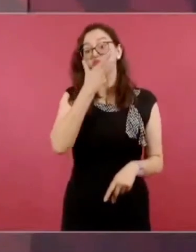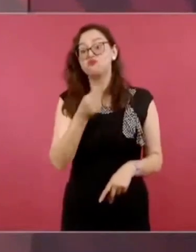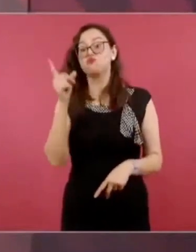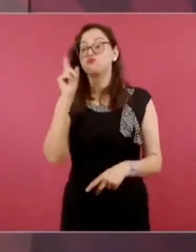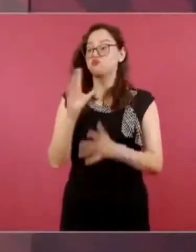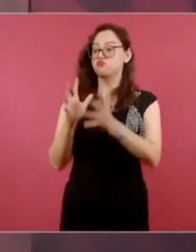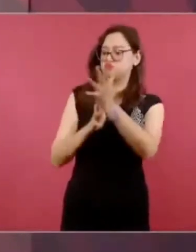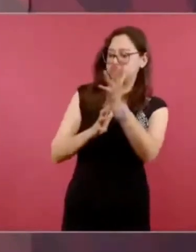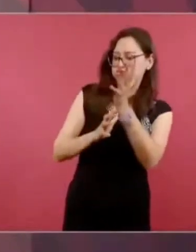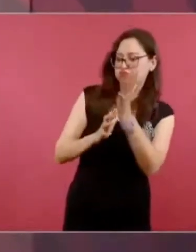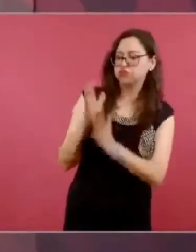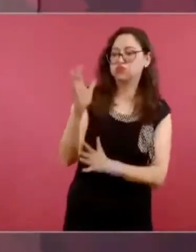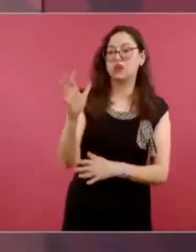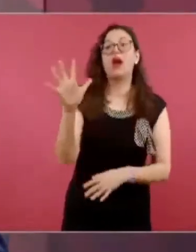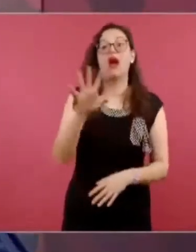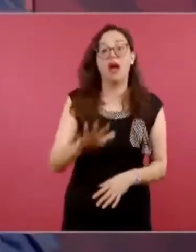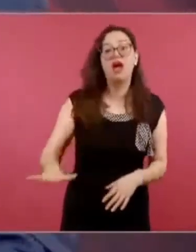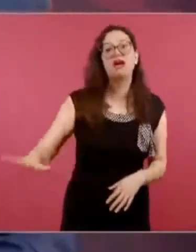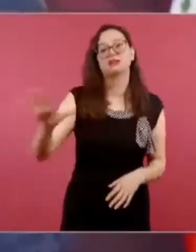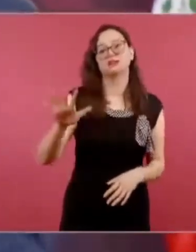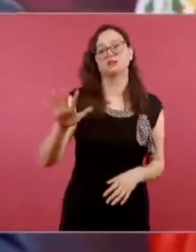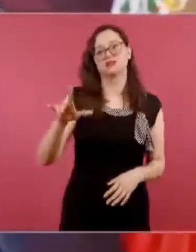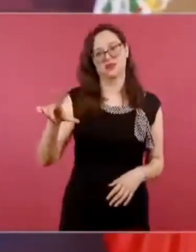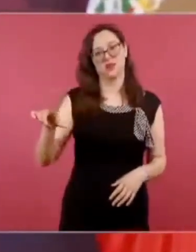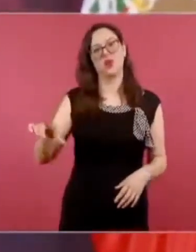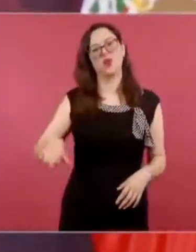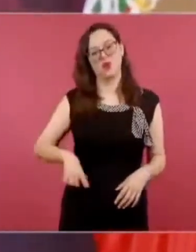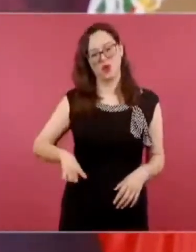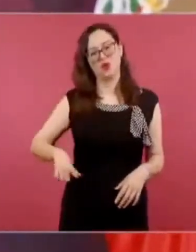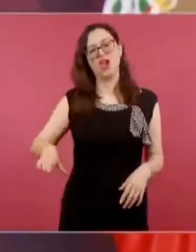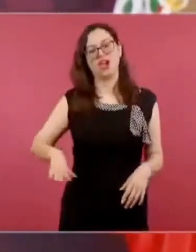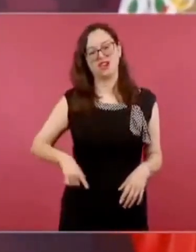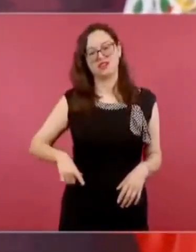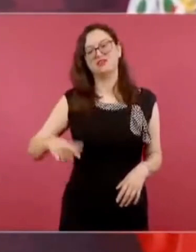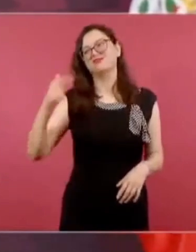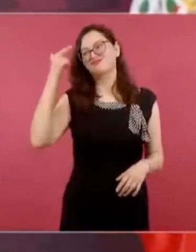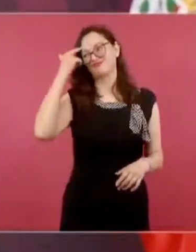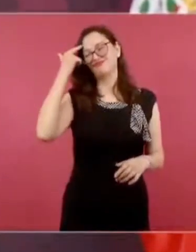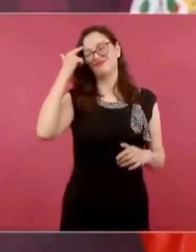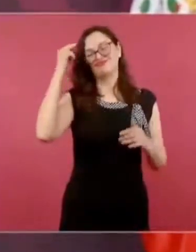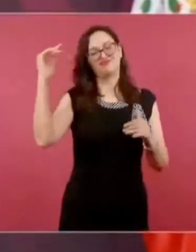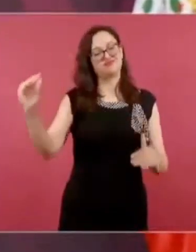muy conscientes. No, me voy